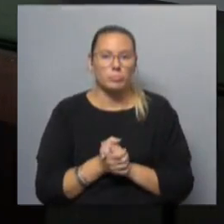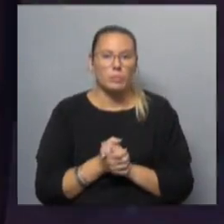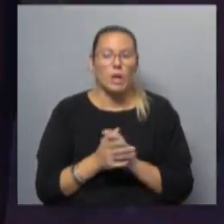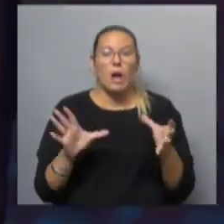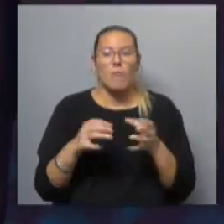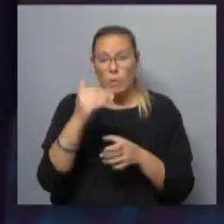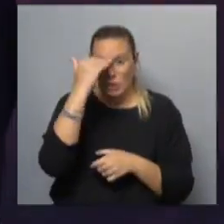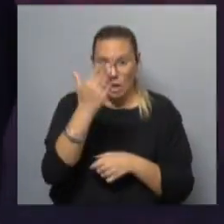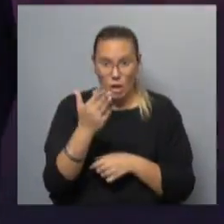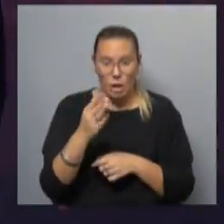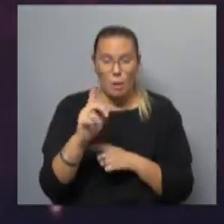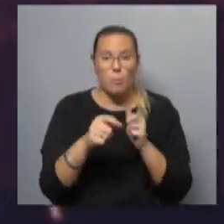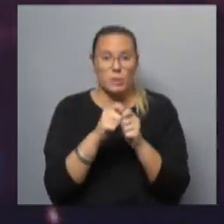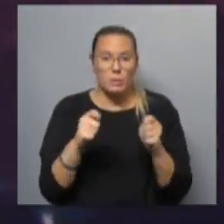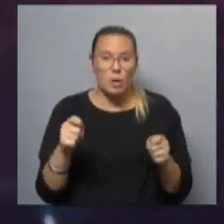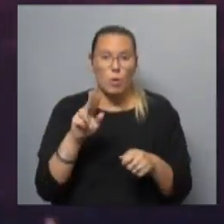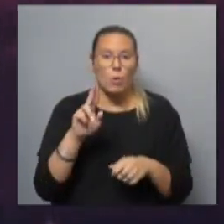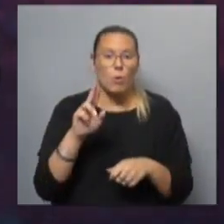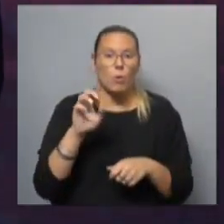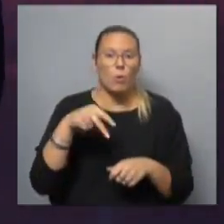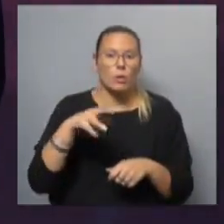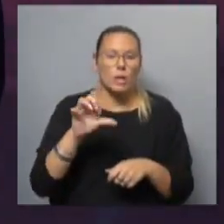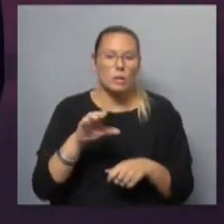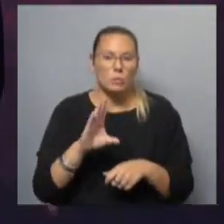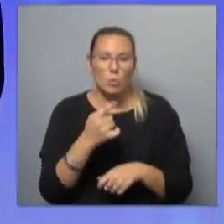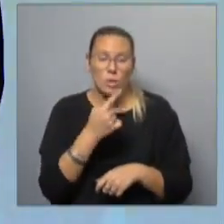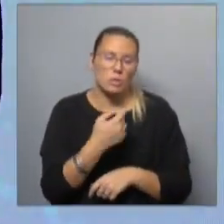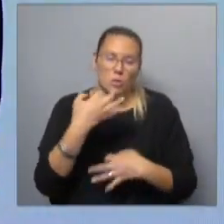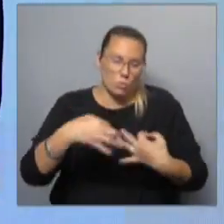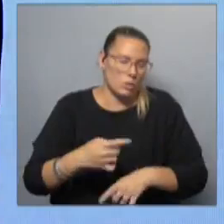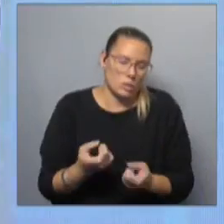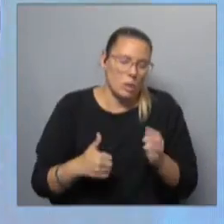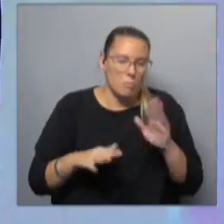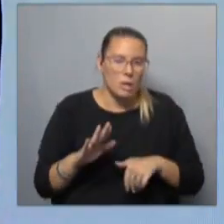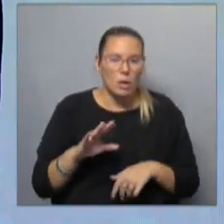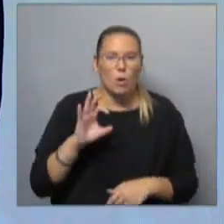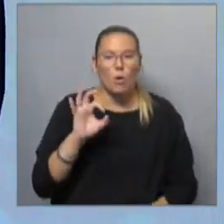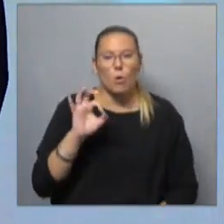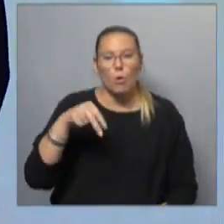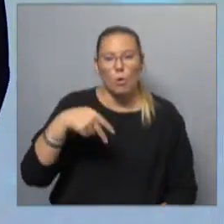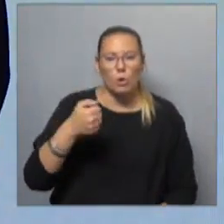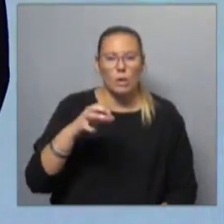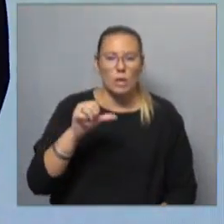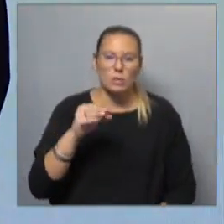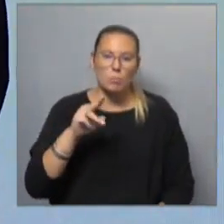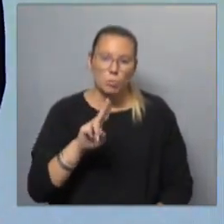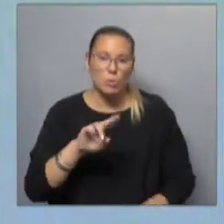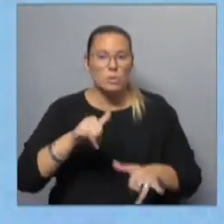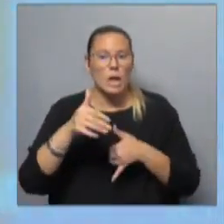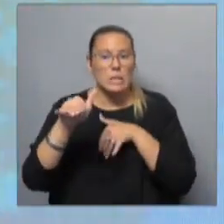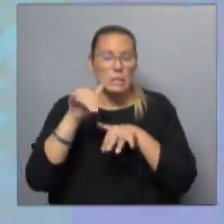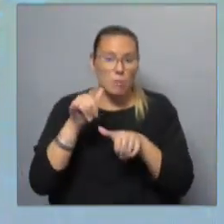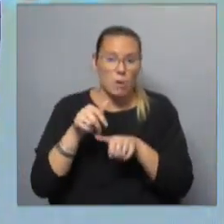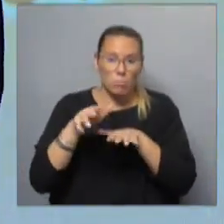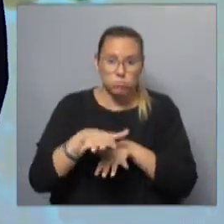Frente Amplio, el PITCENET y la ONASPU dicen esto es insuficiente. La ONASPU ya convoca una movilización, hablamos